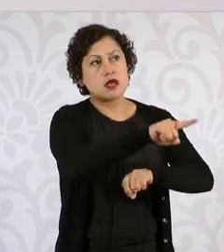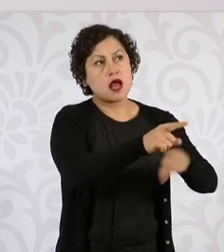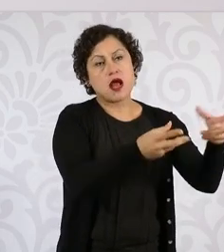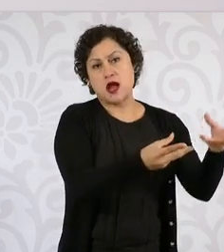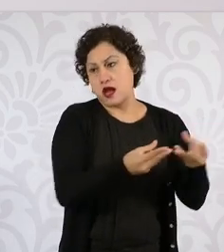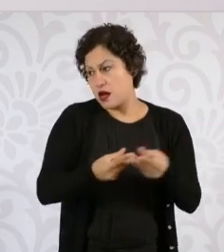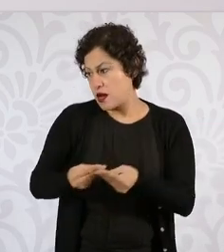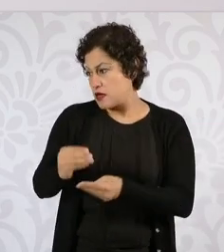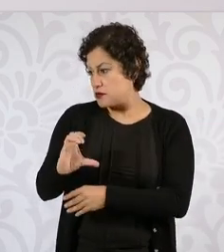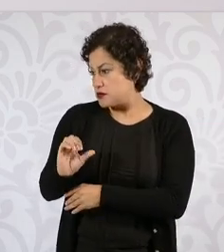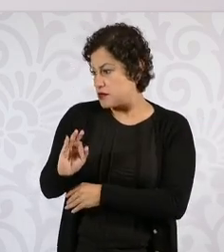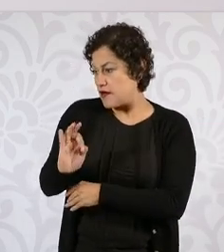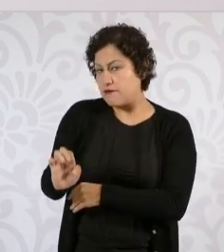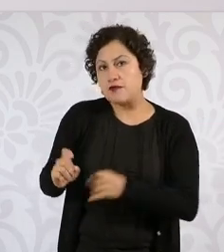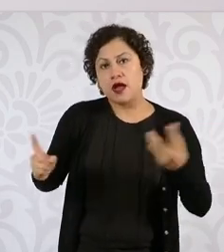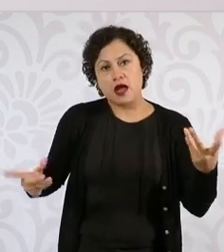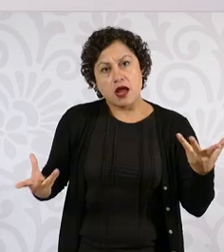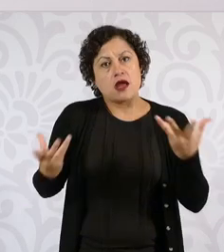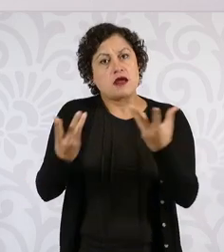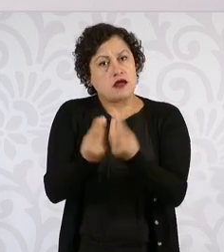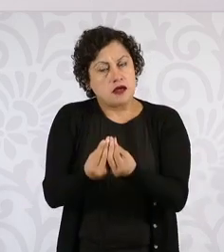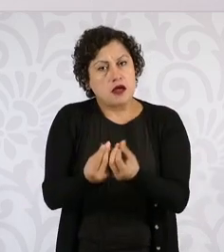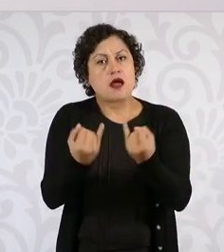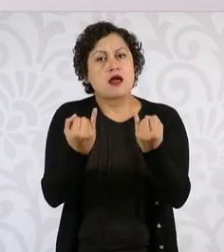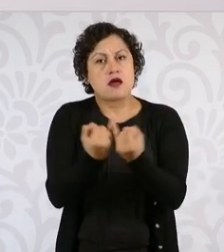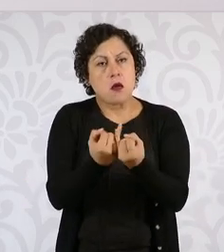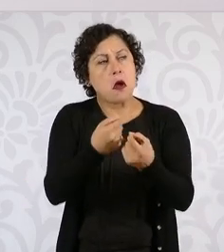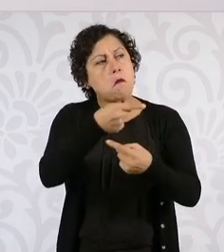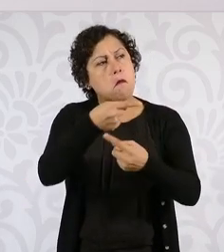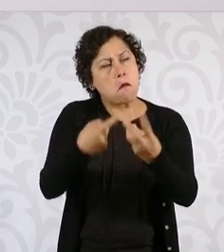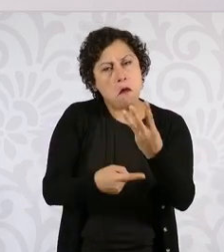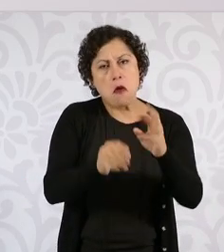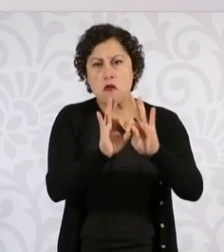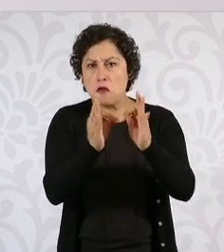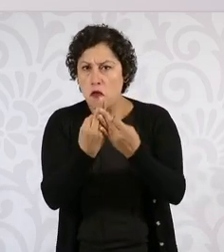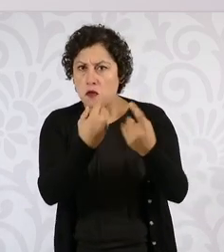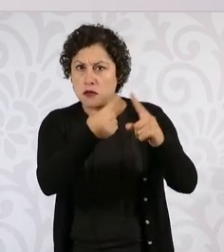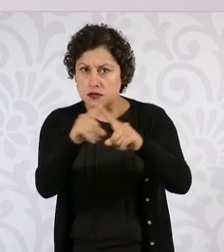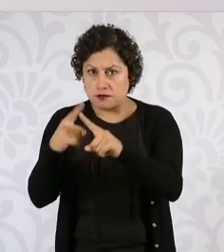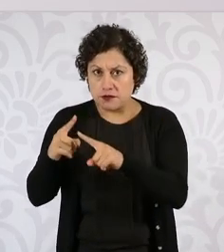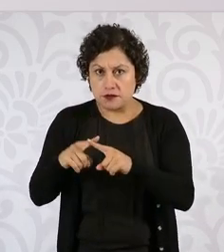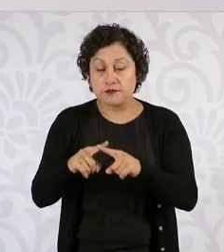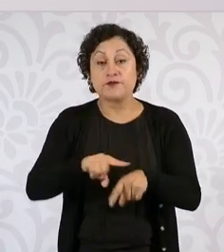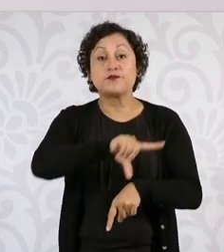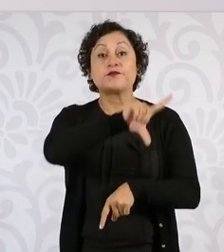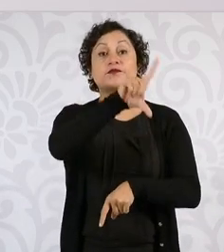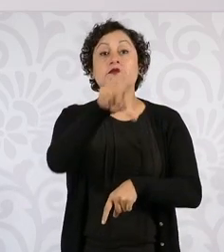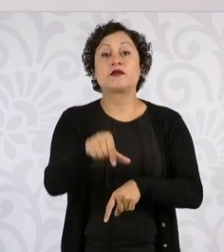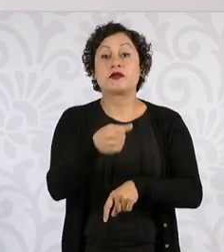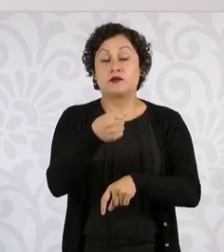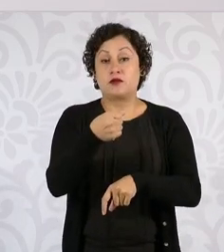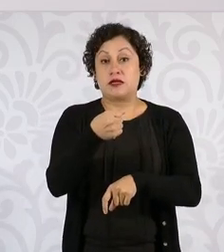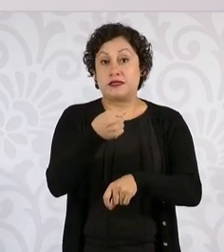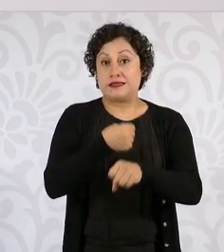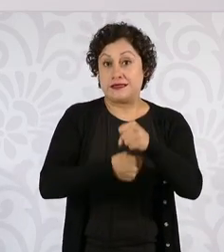el autoabastecimiento y otros esquemas. En el 2008 viene, de hecho en